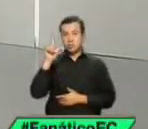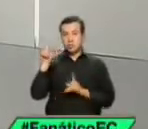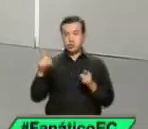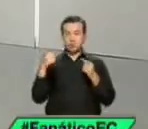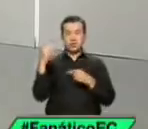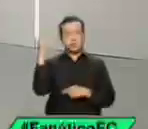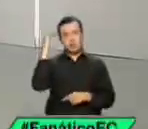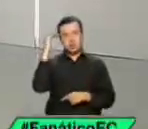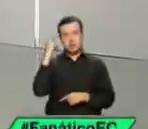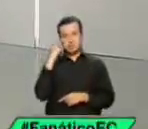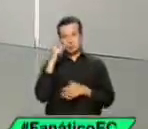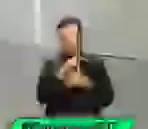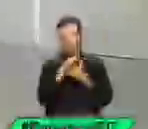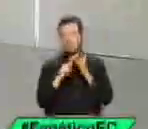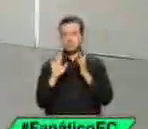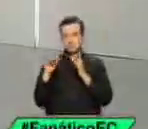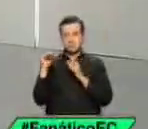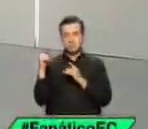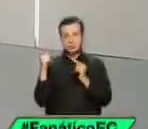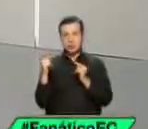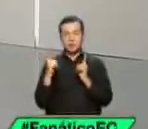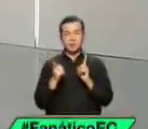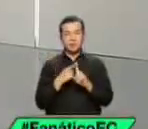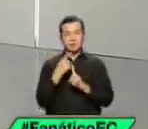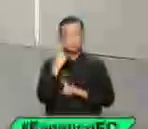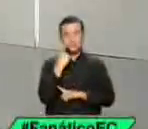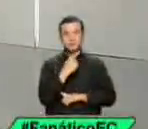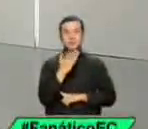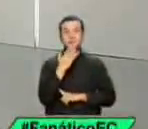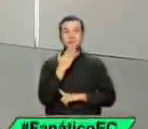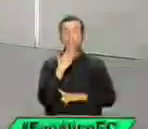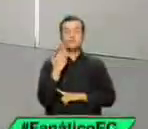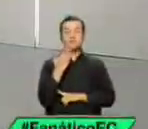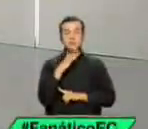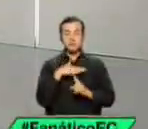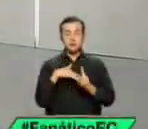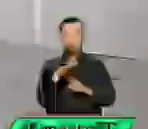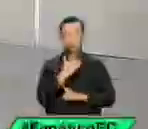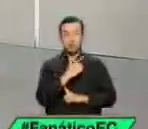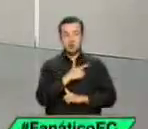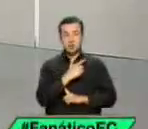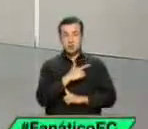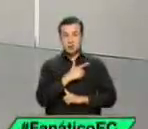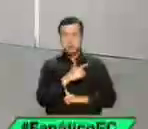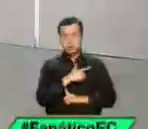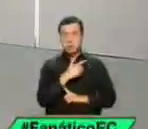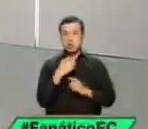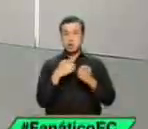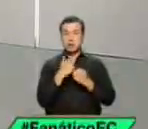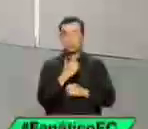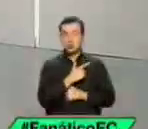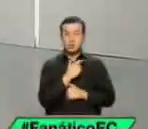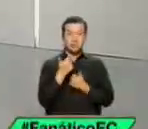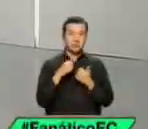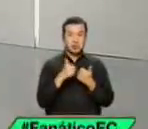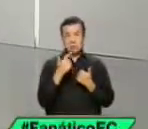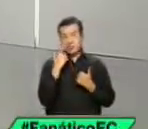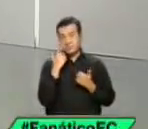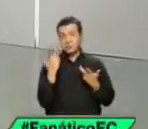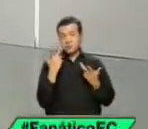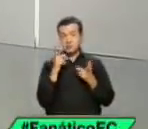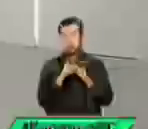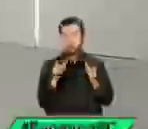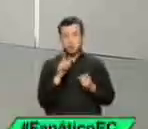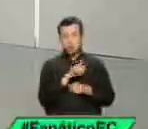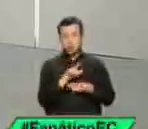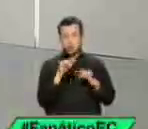El Nacional. Ya vamos a ir con ese partido, pero a continuación averigüemos cómo está la situación de Liga, la actualidad del equipo albo y por supuesto las impresiones de los